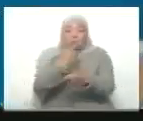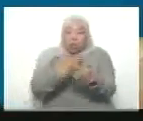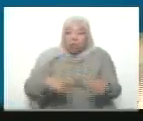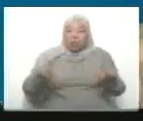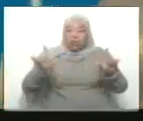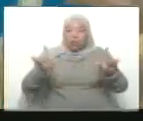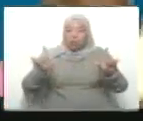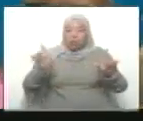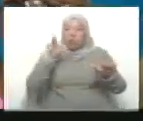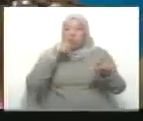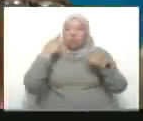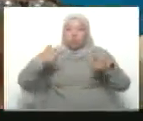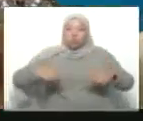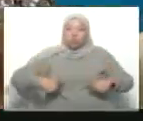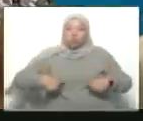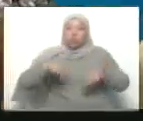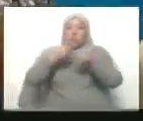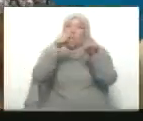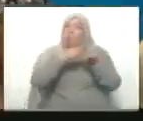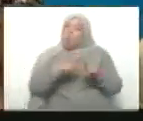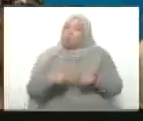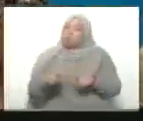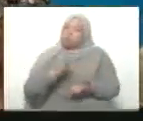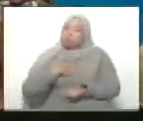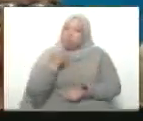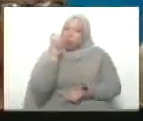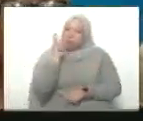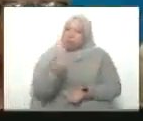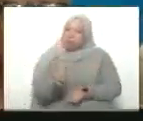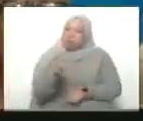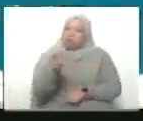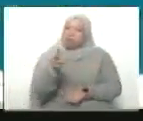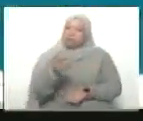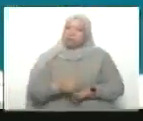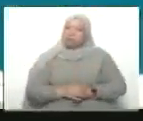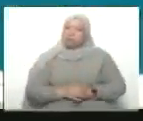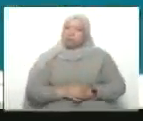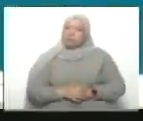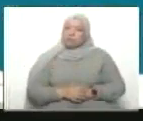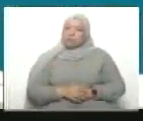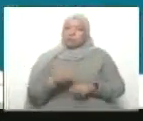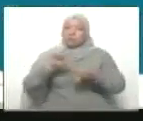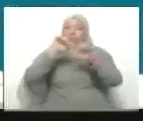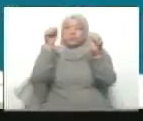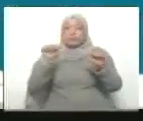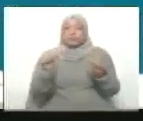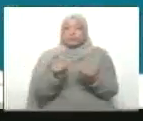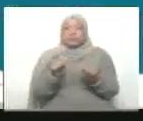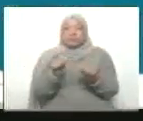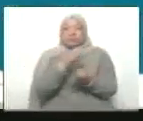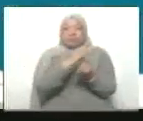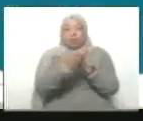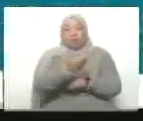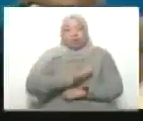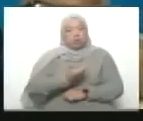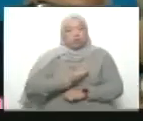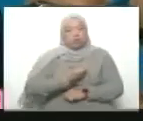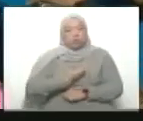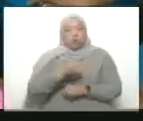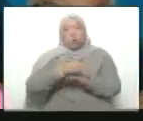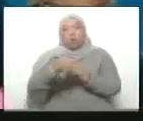liberado y exorcizado. ¿Y no hay otro lugar en el país que la gente pueda ver a estos artistas? Tenemos en la Galería de Arte de la Alcaldía